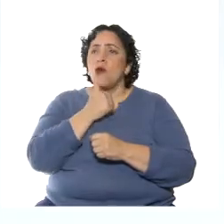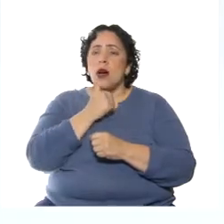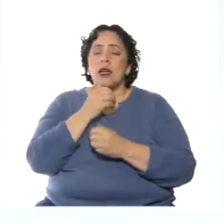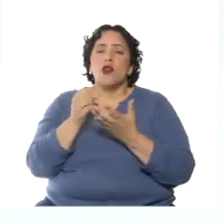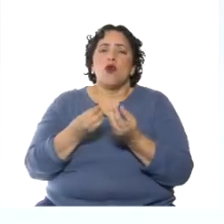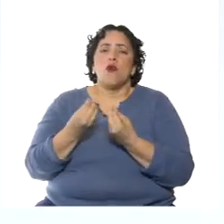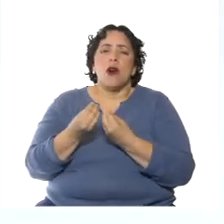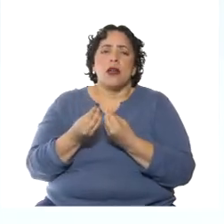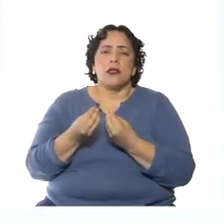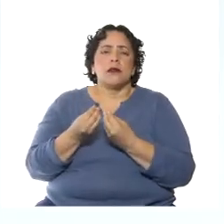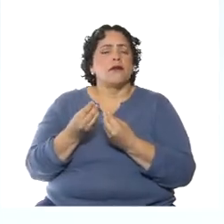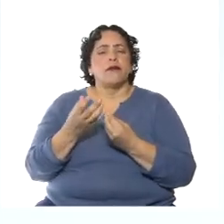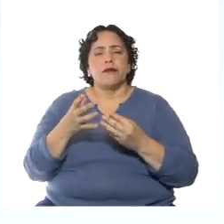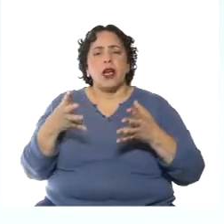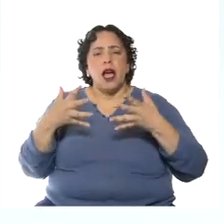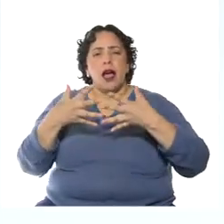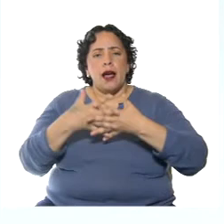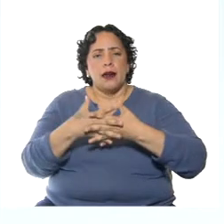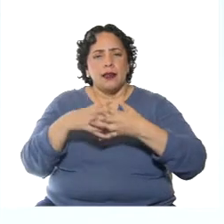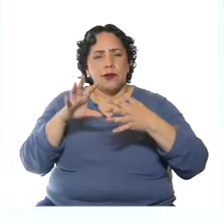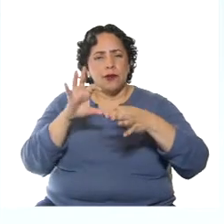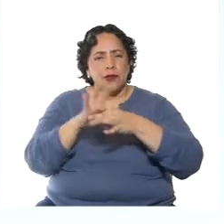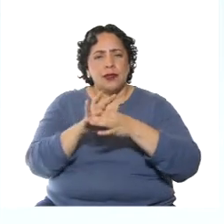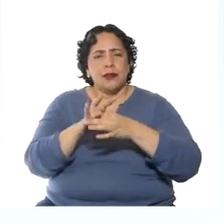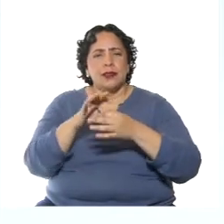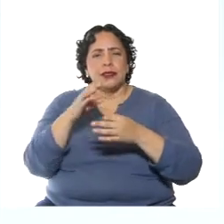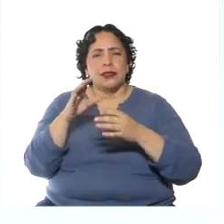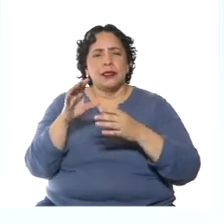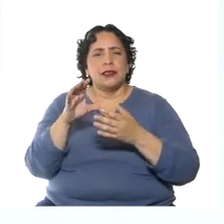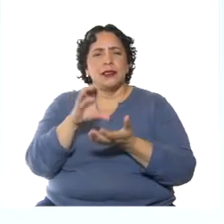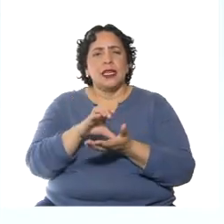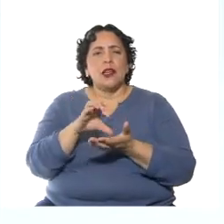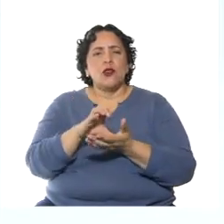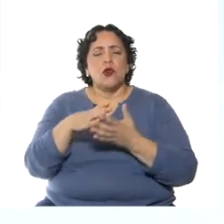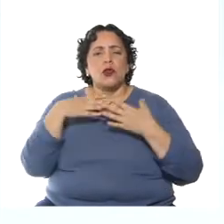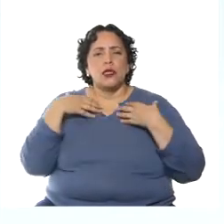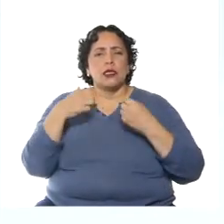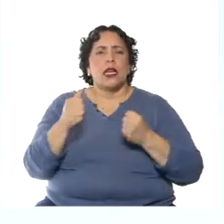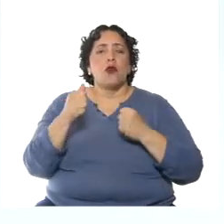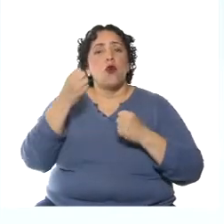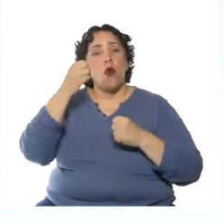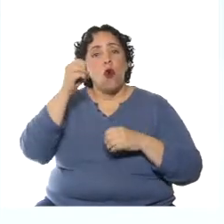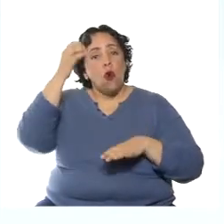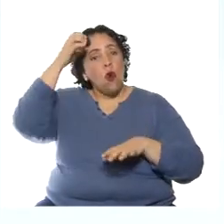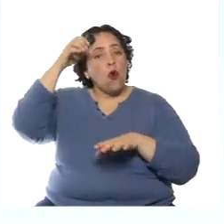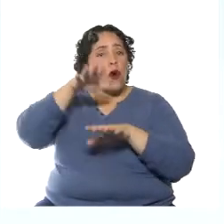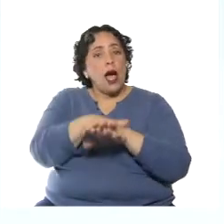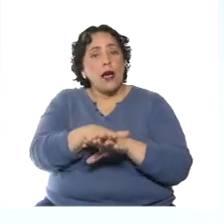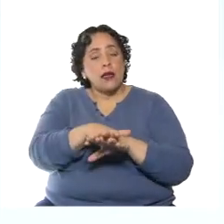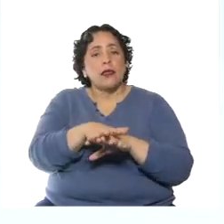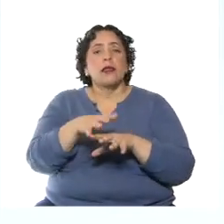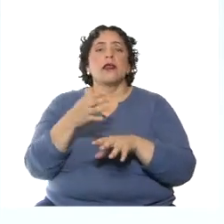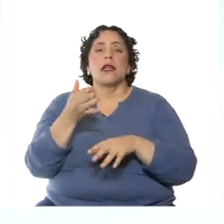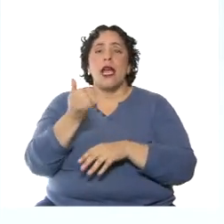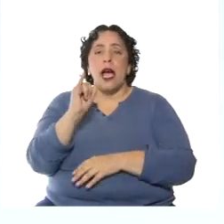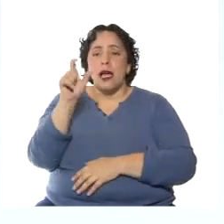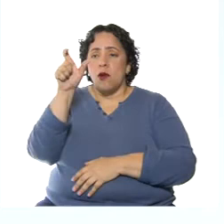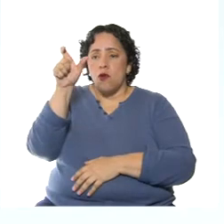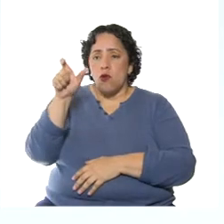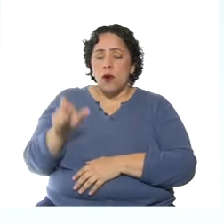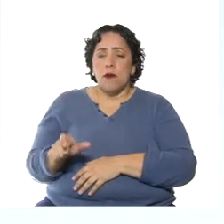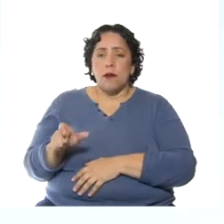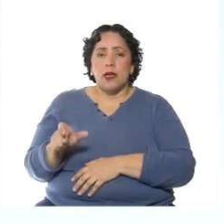las articulaciones intrasectoriales, estos centros de salud o estos centros del CONAPDIS que cuenten con una persona que